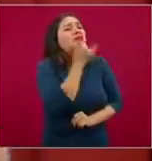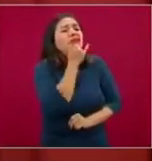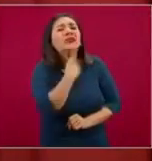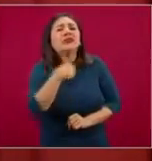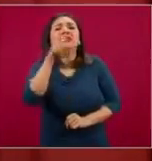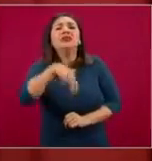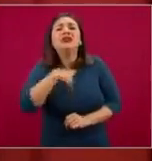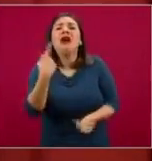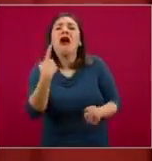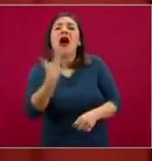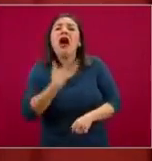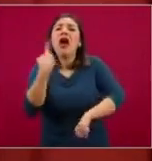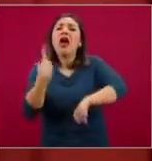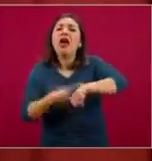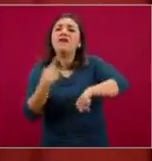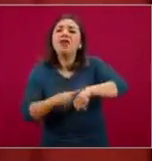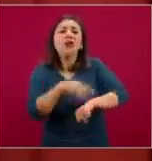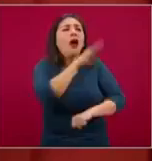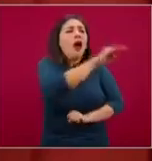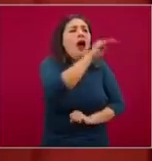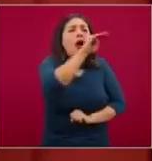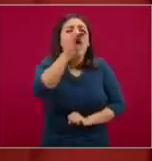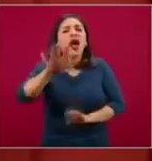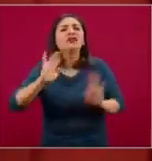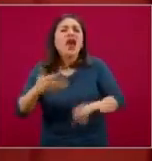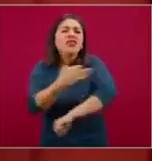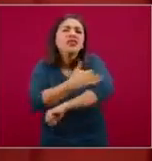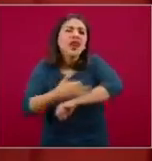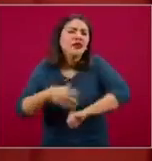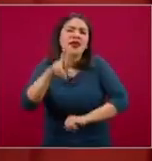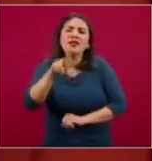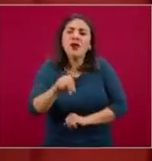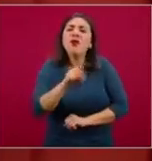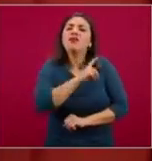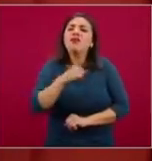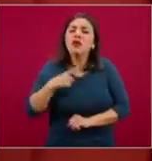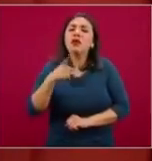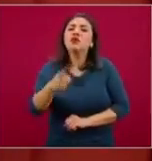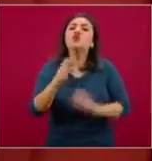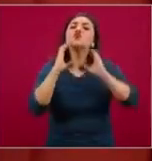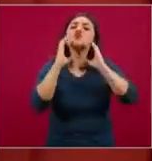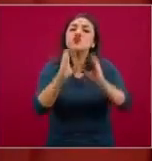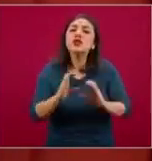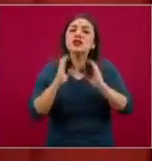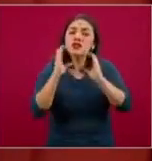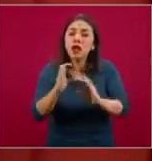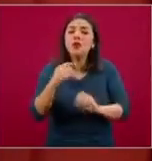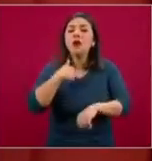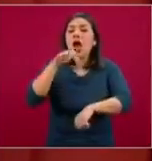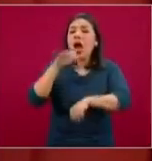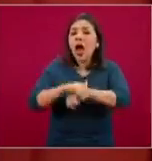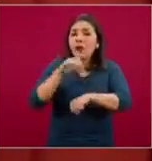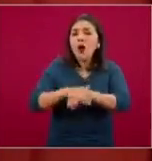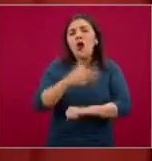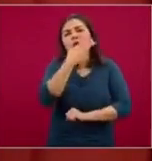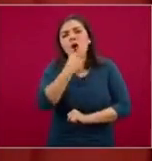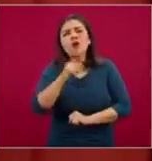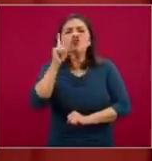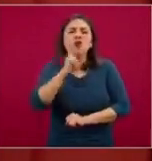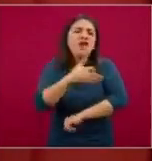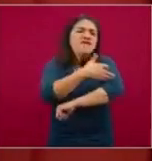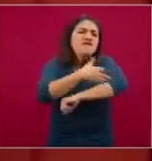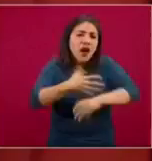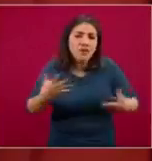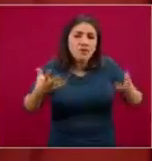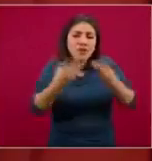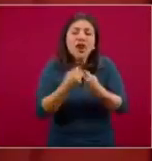de iniciar su sintomatología, para poderles decir: cuidado, queridos amigos, queridas amigas, familia,